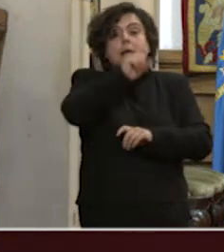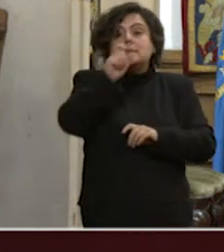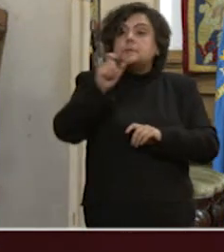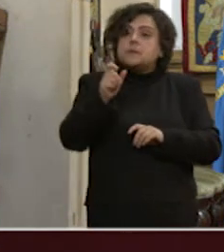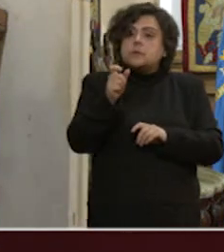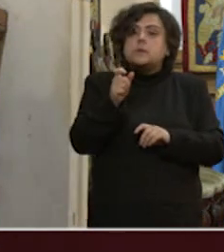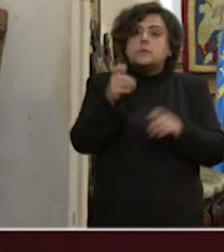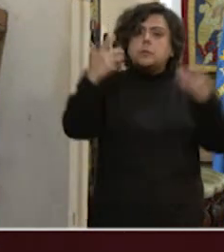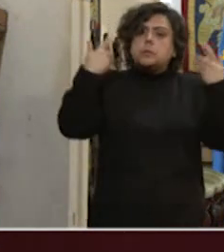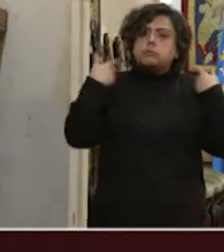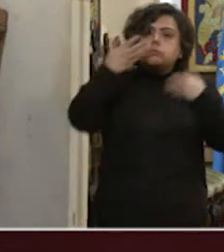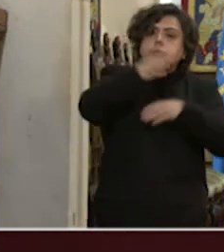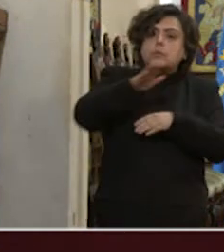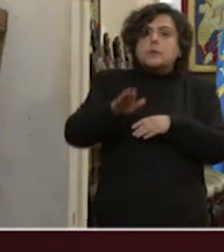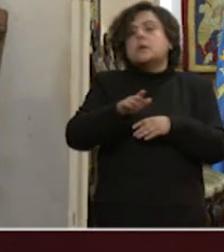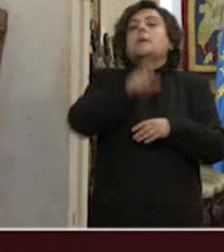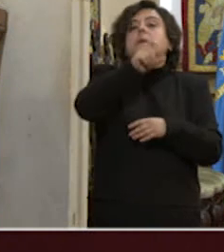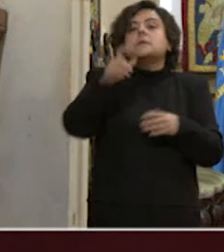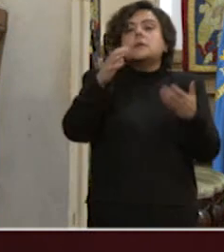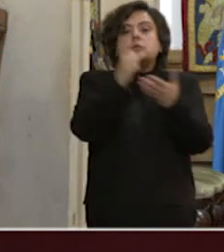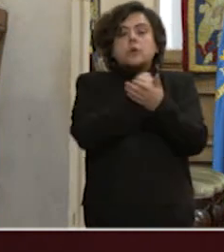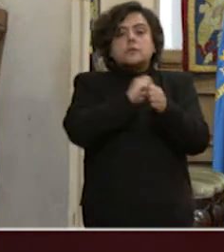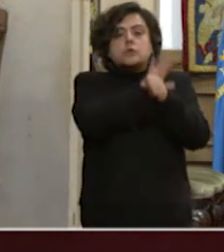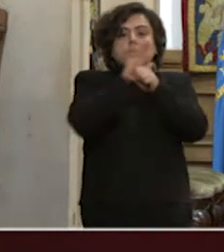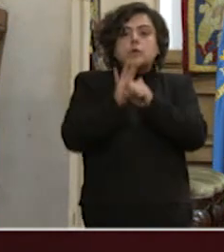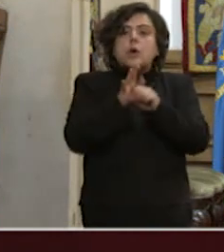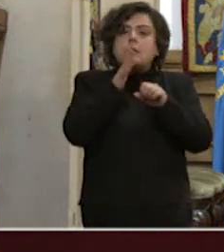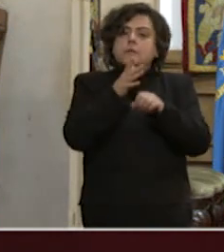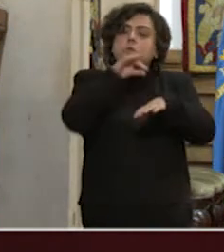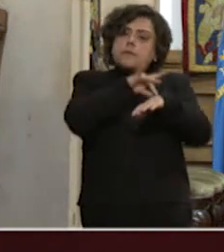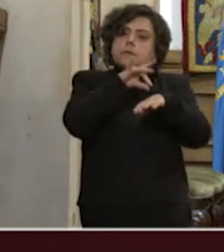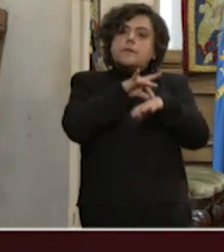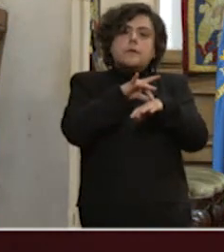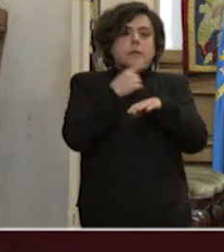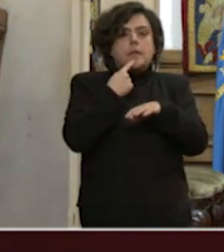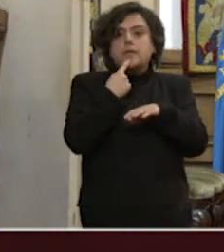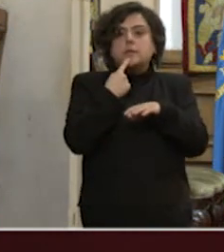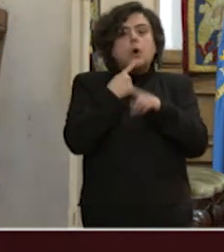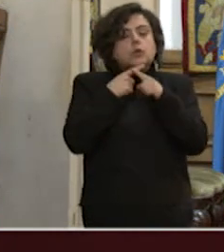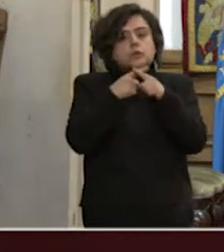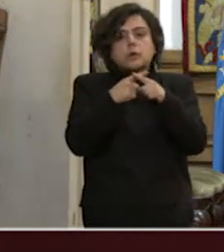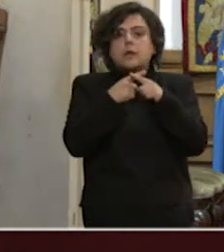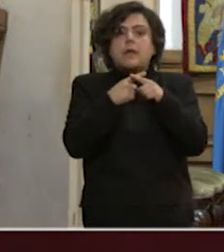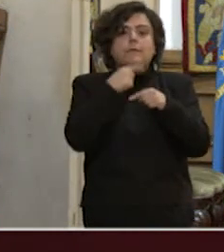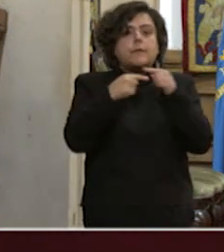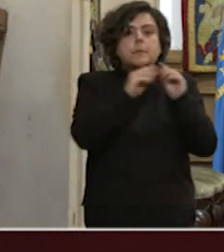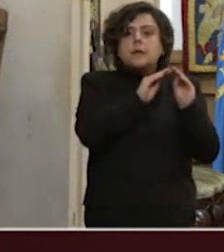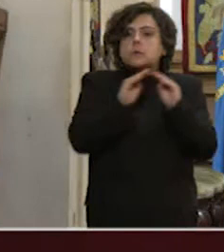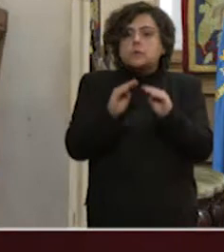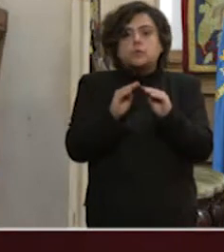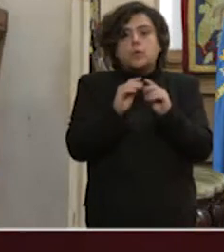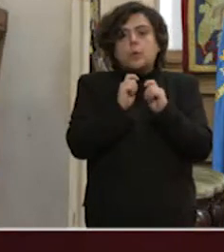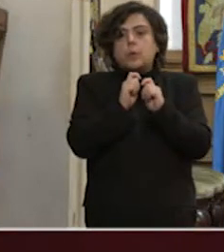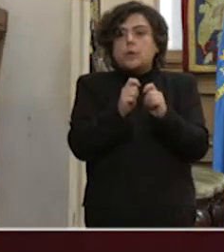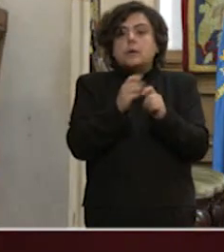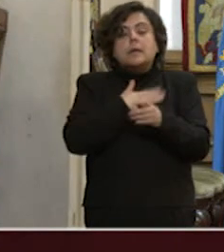esta pandemia y a todas las personas que se encuentran enfermas, enviando nuestra solidaridad a sus familias, finalizo